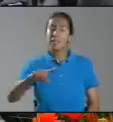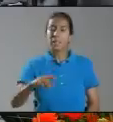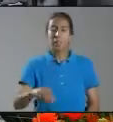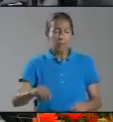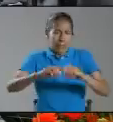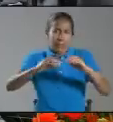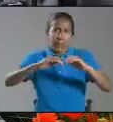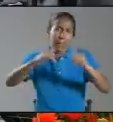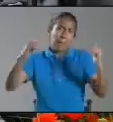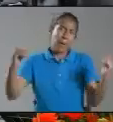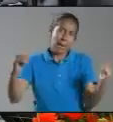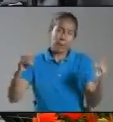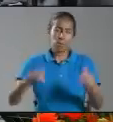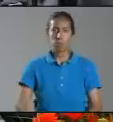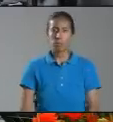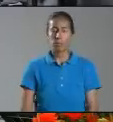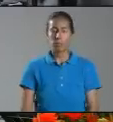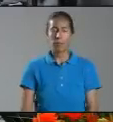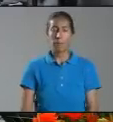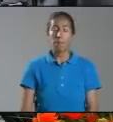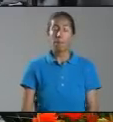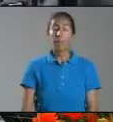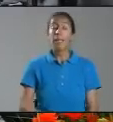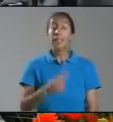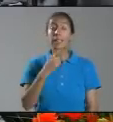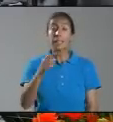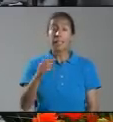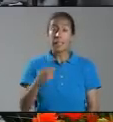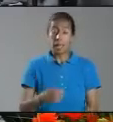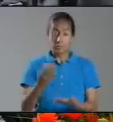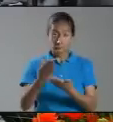Separarnos. Por eso dice la Biblia en el libro de Romanos: